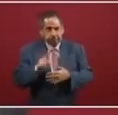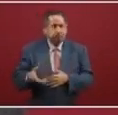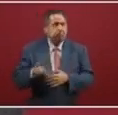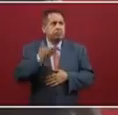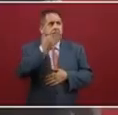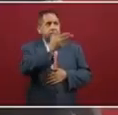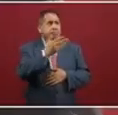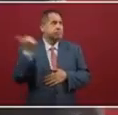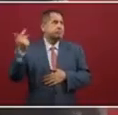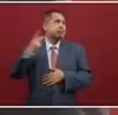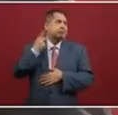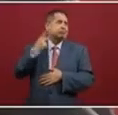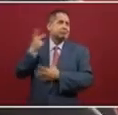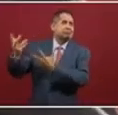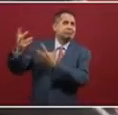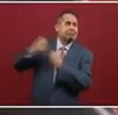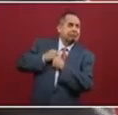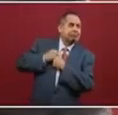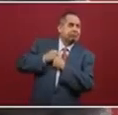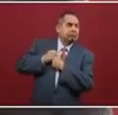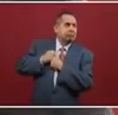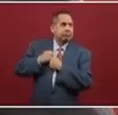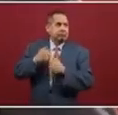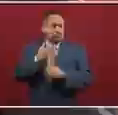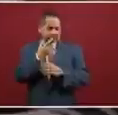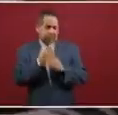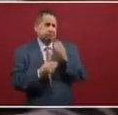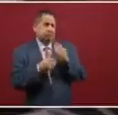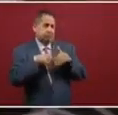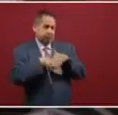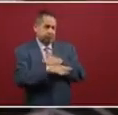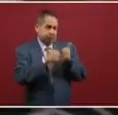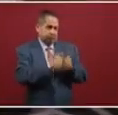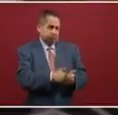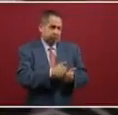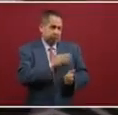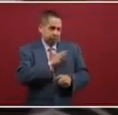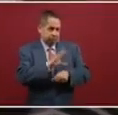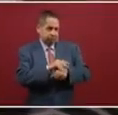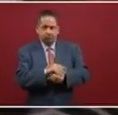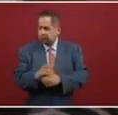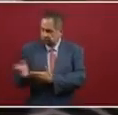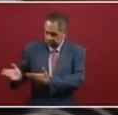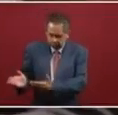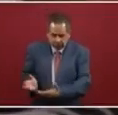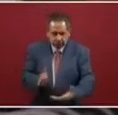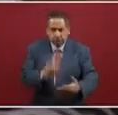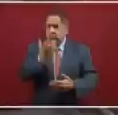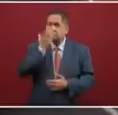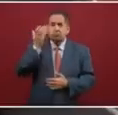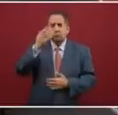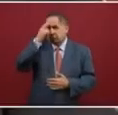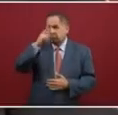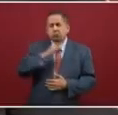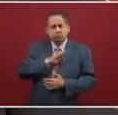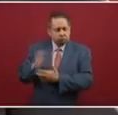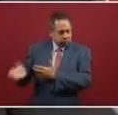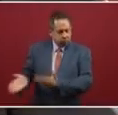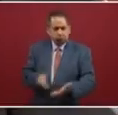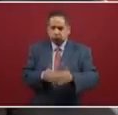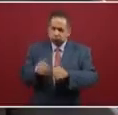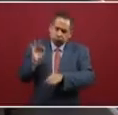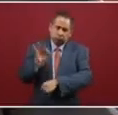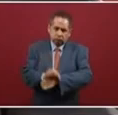asilo, que es por razones políticas, México tiene una gran tradición de asilo, no pretendemos cambiar eso, pero sí